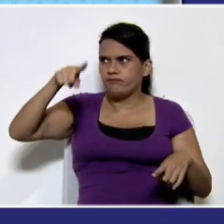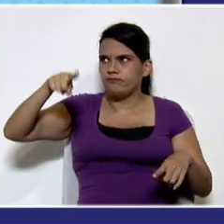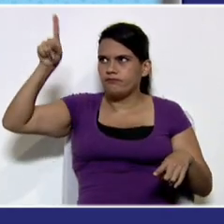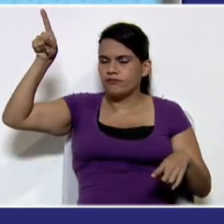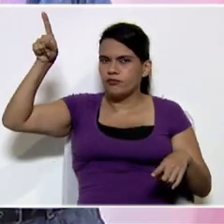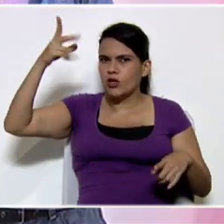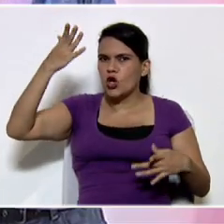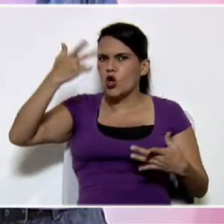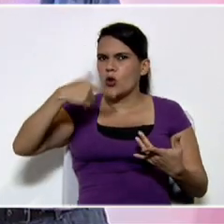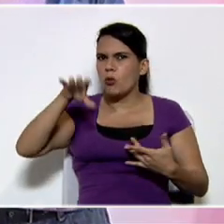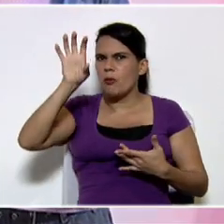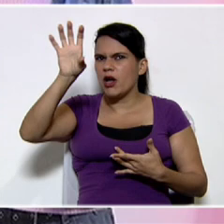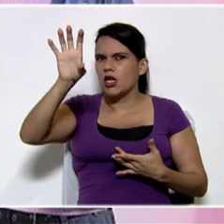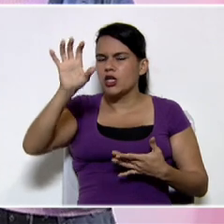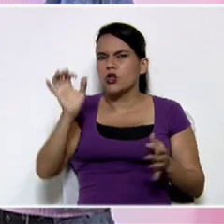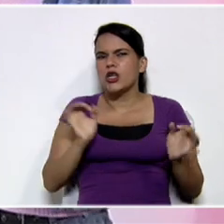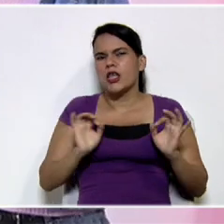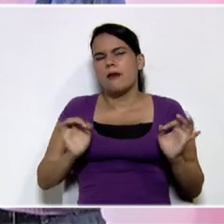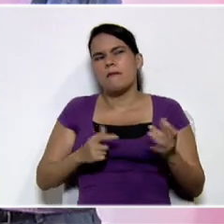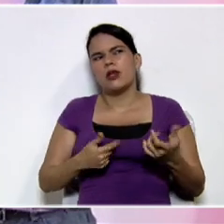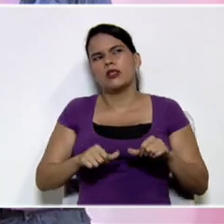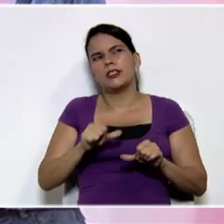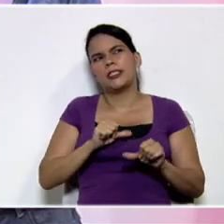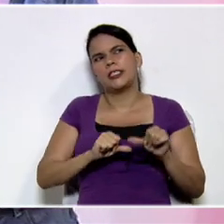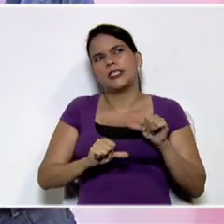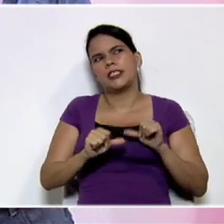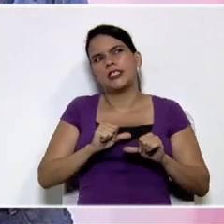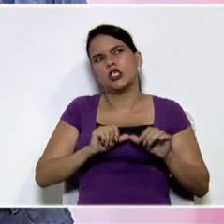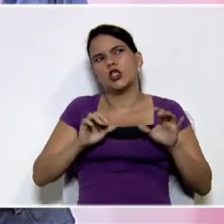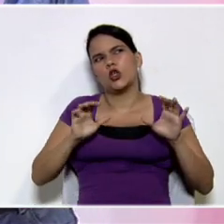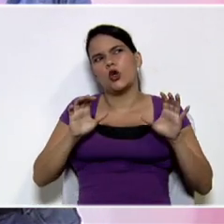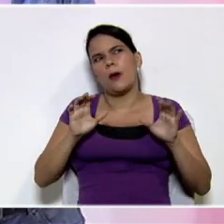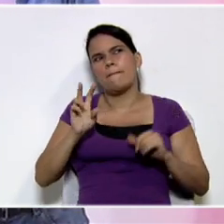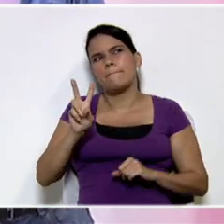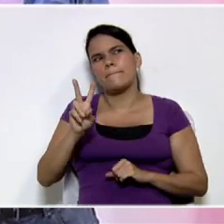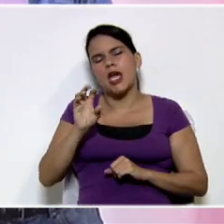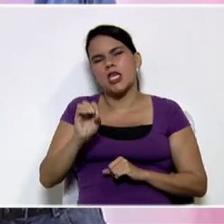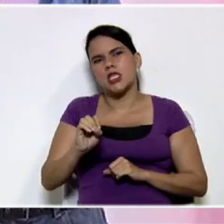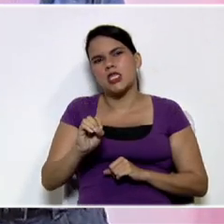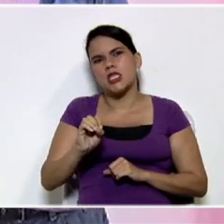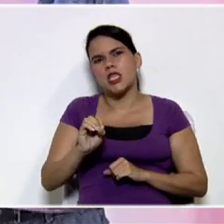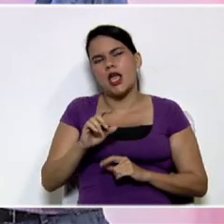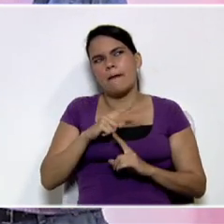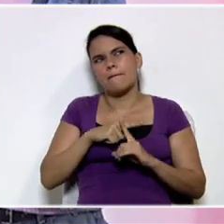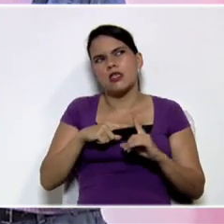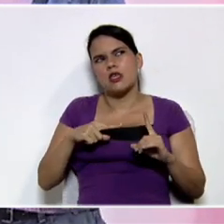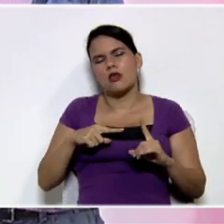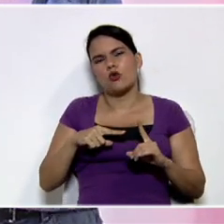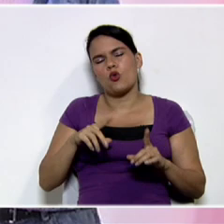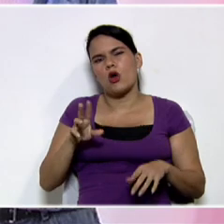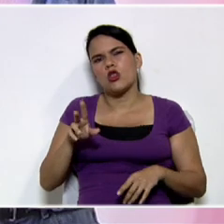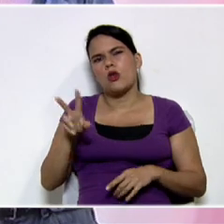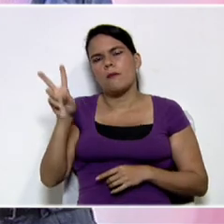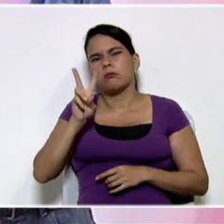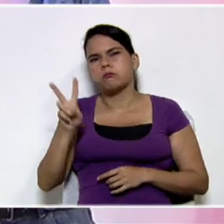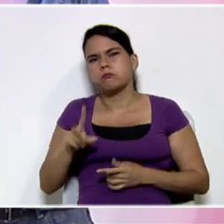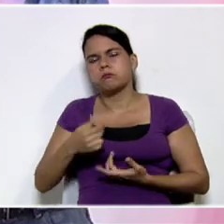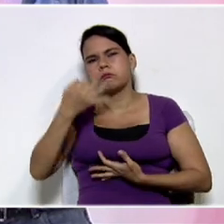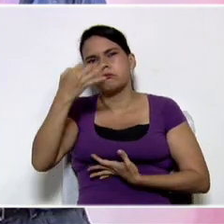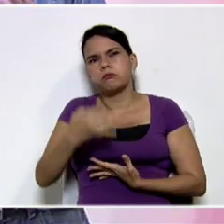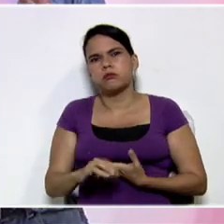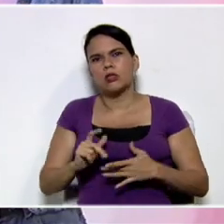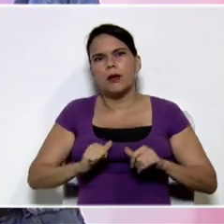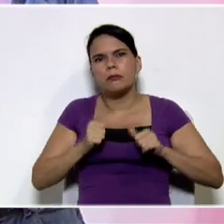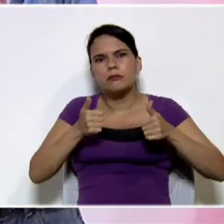Que no es sino hasta mediados del siglo XX cuando Venezuela realmente